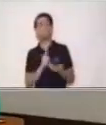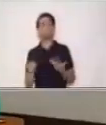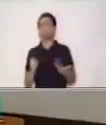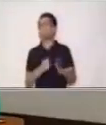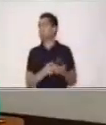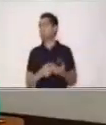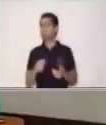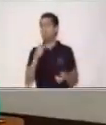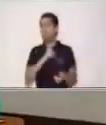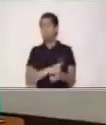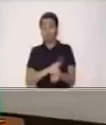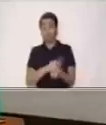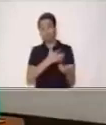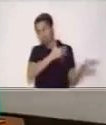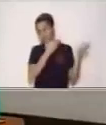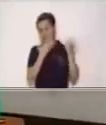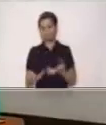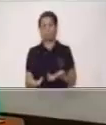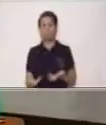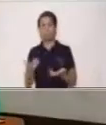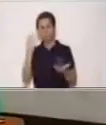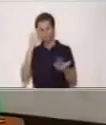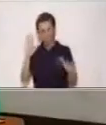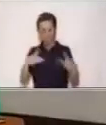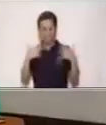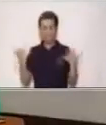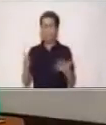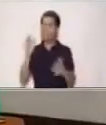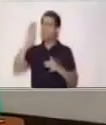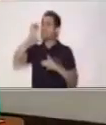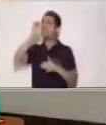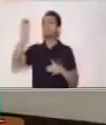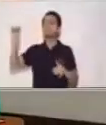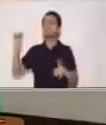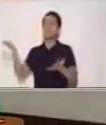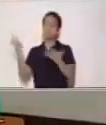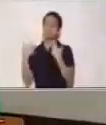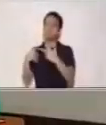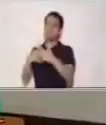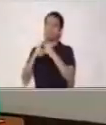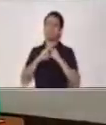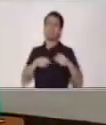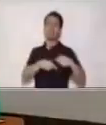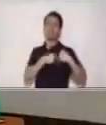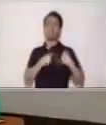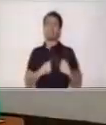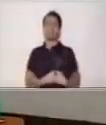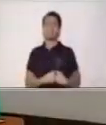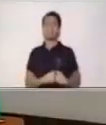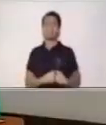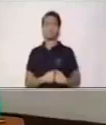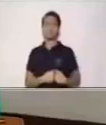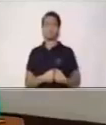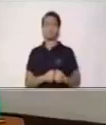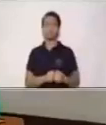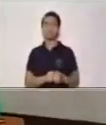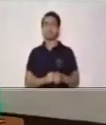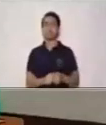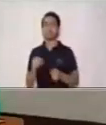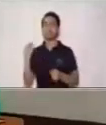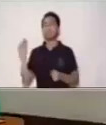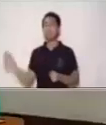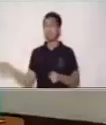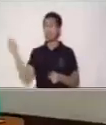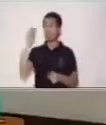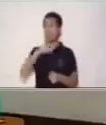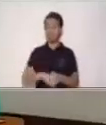viejo cirujano no sabía a quién pedir prestado un corazón. Entonces llegó